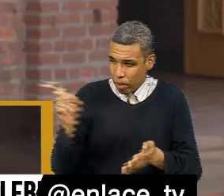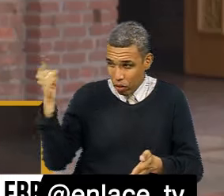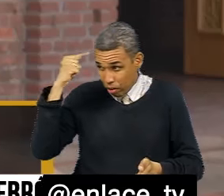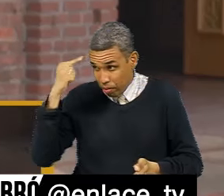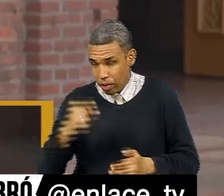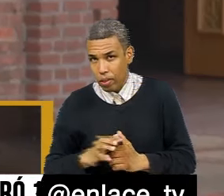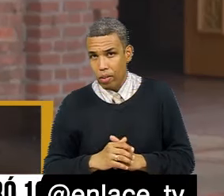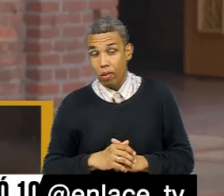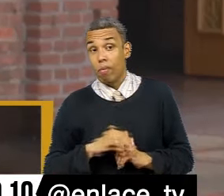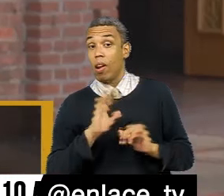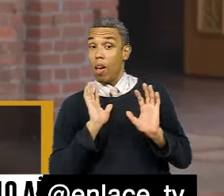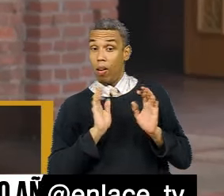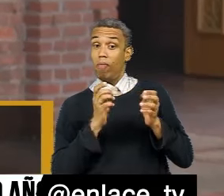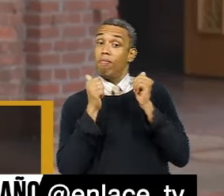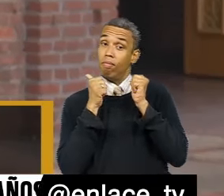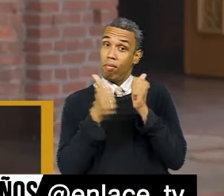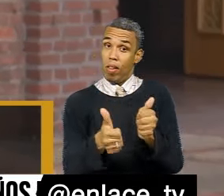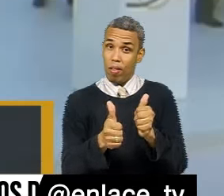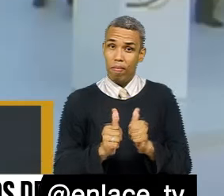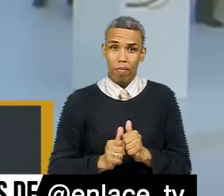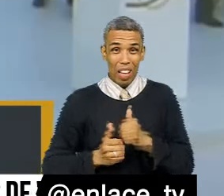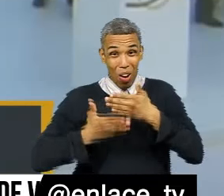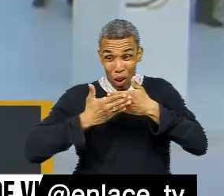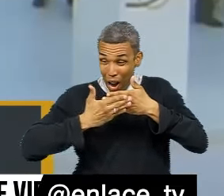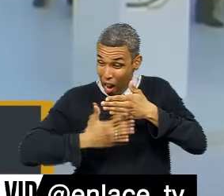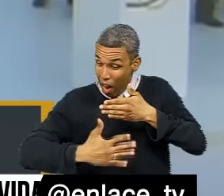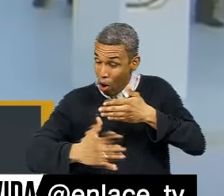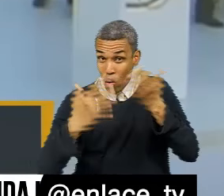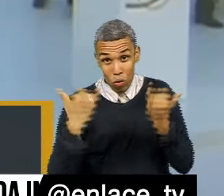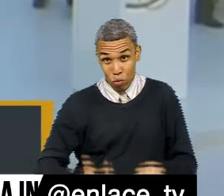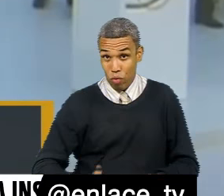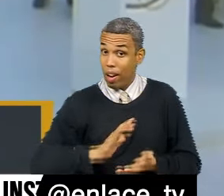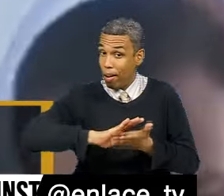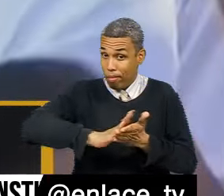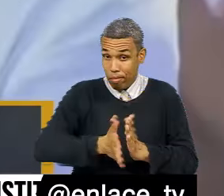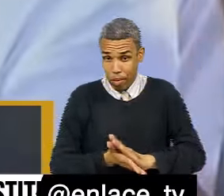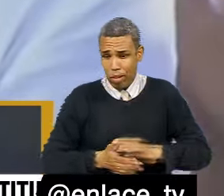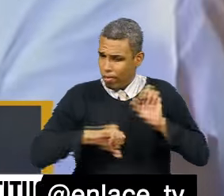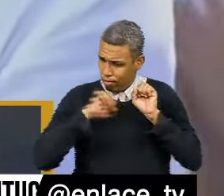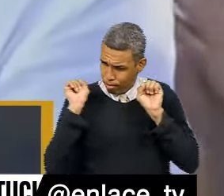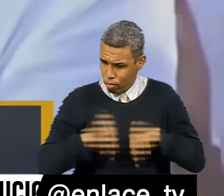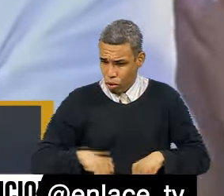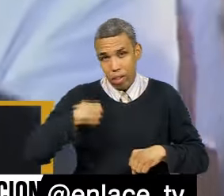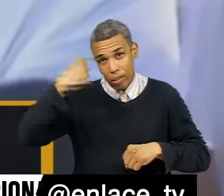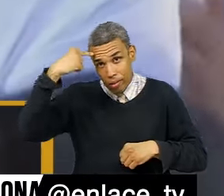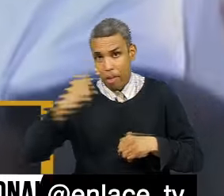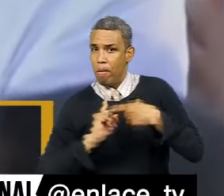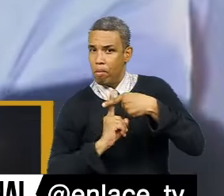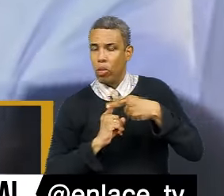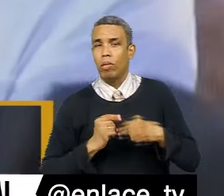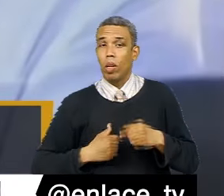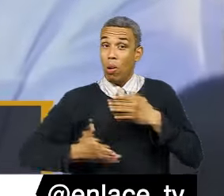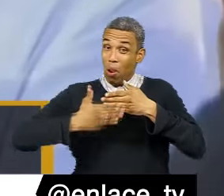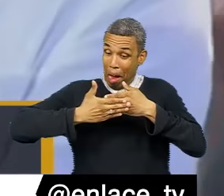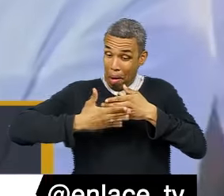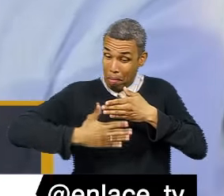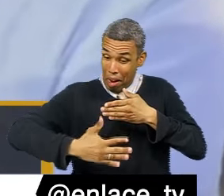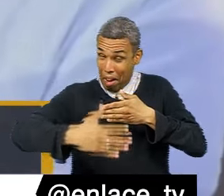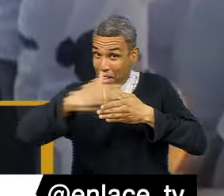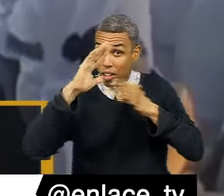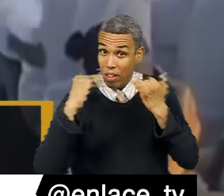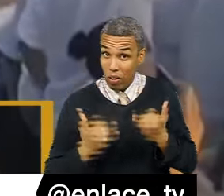de la construcción de la paz de aquí en adelante. El defensor Campos asegura que esta etapa de posconflicto no es fácil, pues es cuando los acuerdos